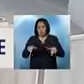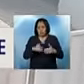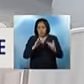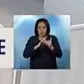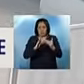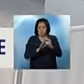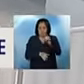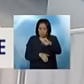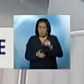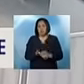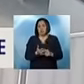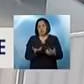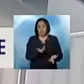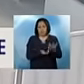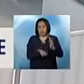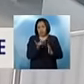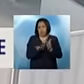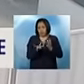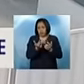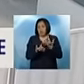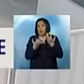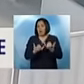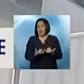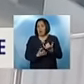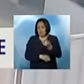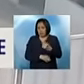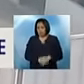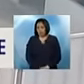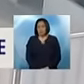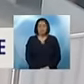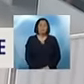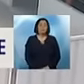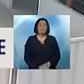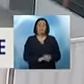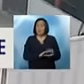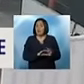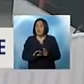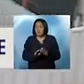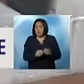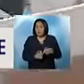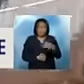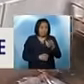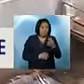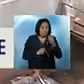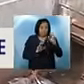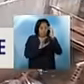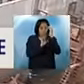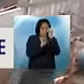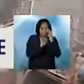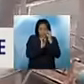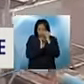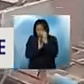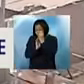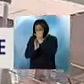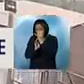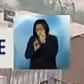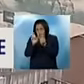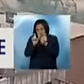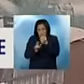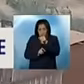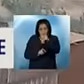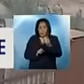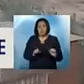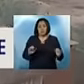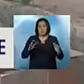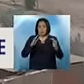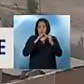está incendiándose en estos momentos. Vamos a acercar, por favor, la imagen a las personas que están ahí en los